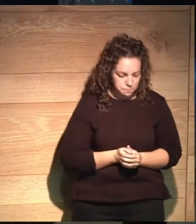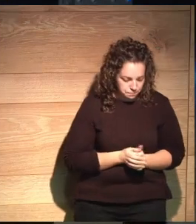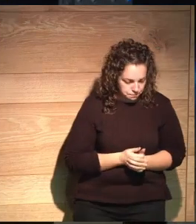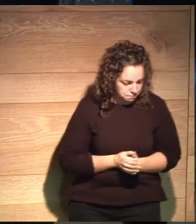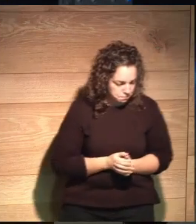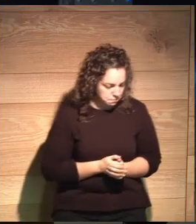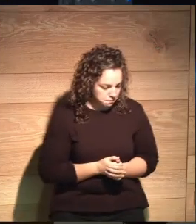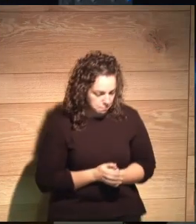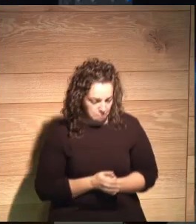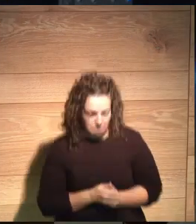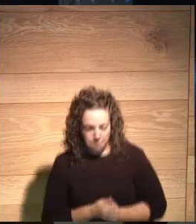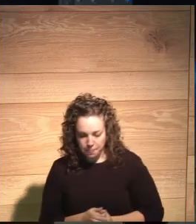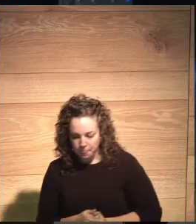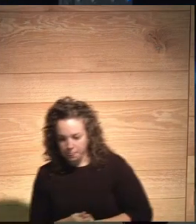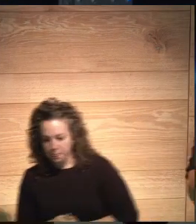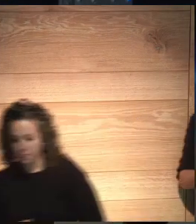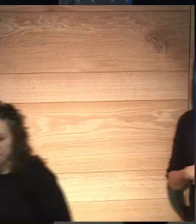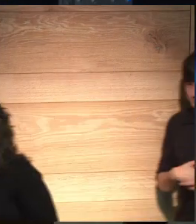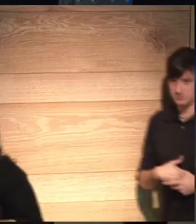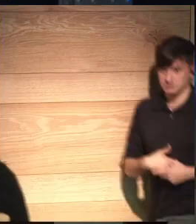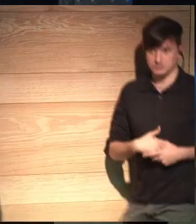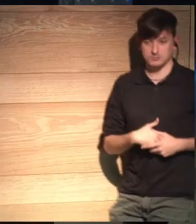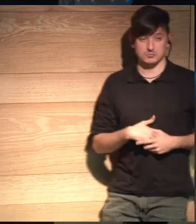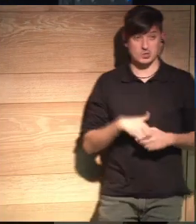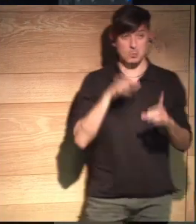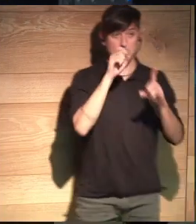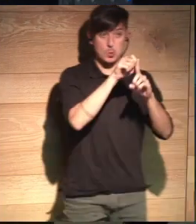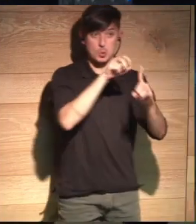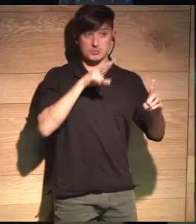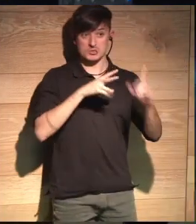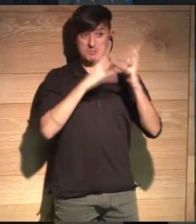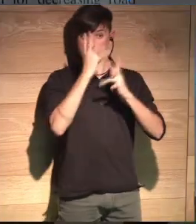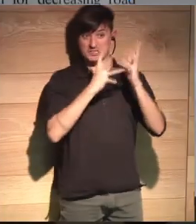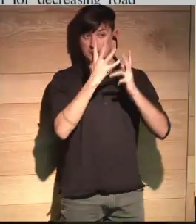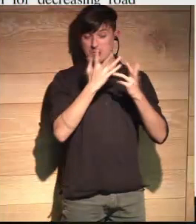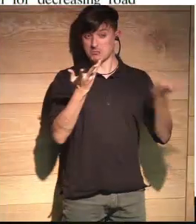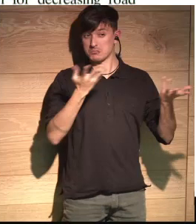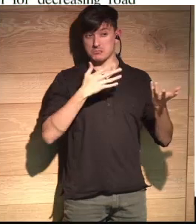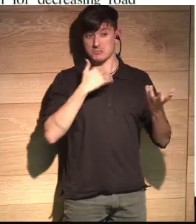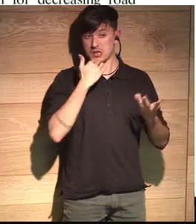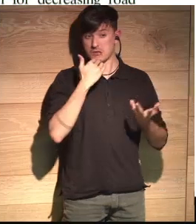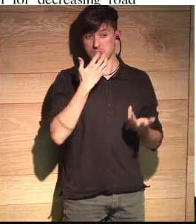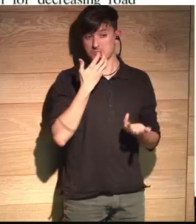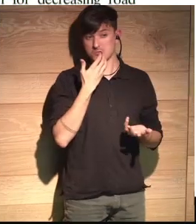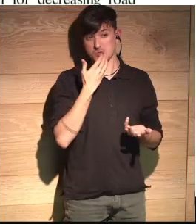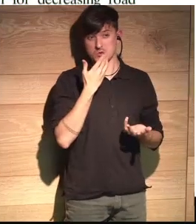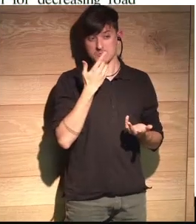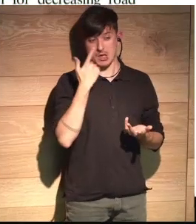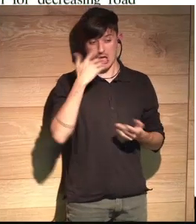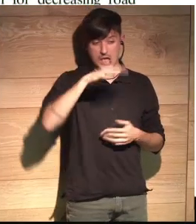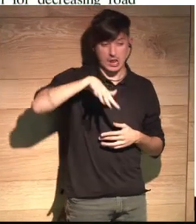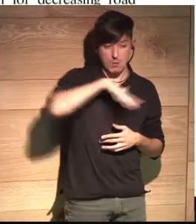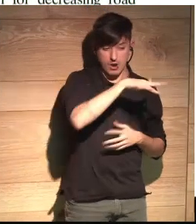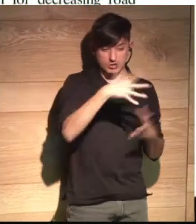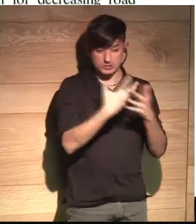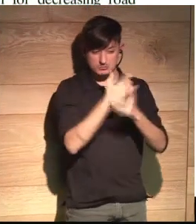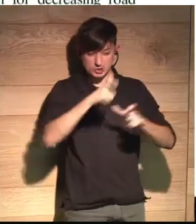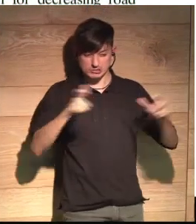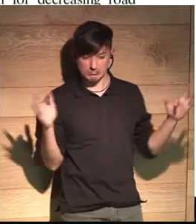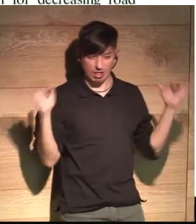vista matemático tenemos que decir bueno pues algo como imaginemos que llevamos a todo el mundo a este lugar entonces cuál es